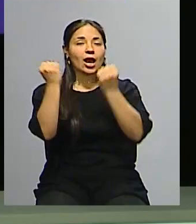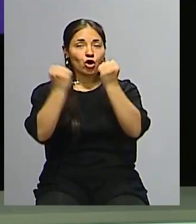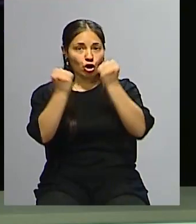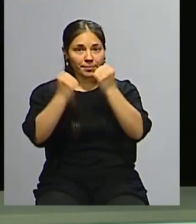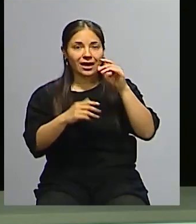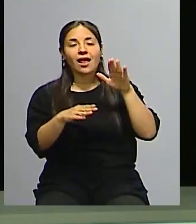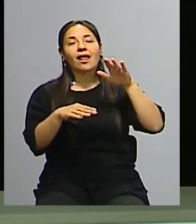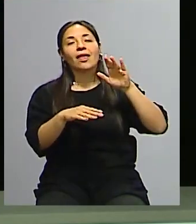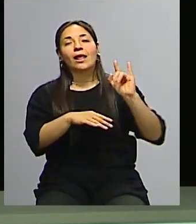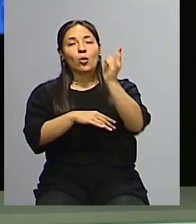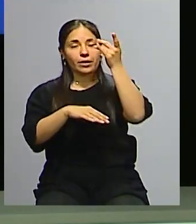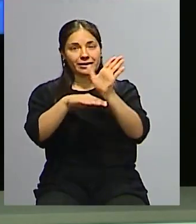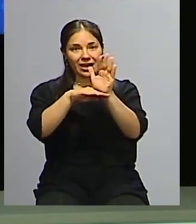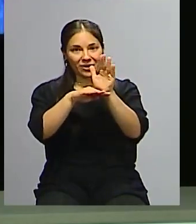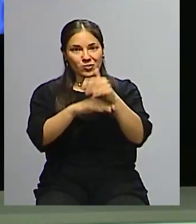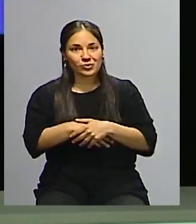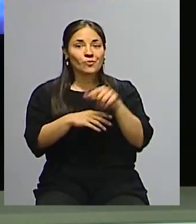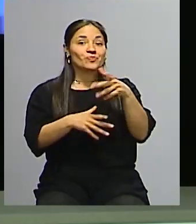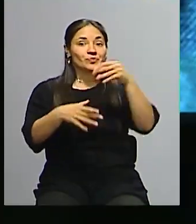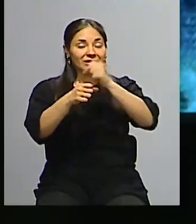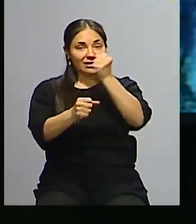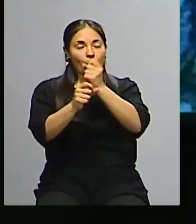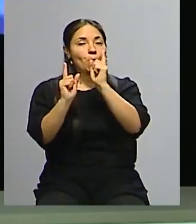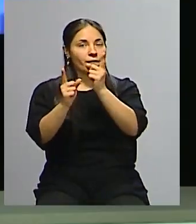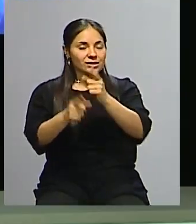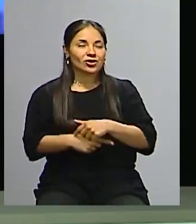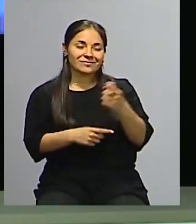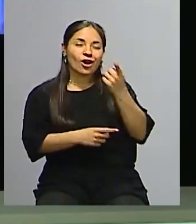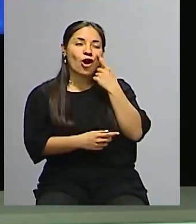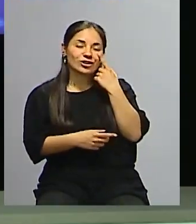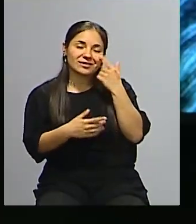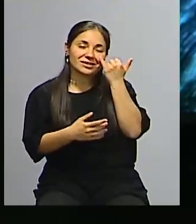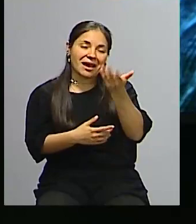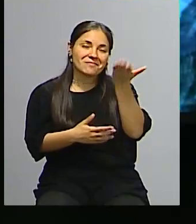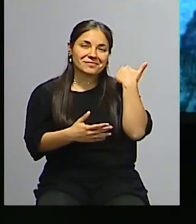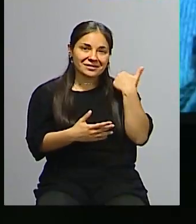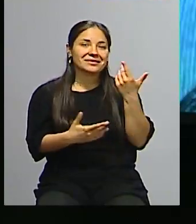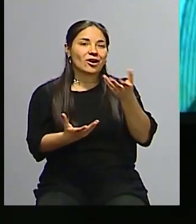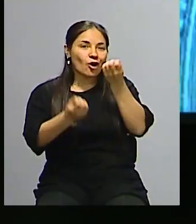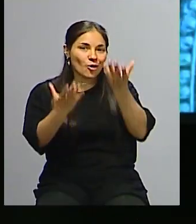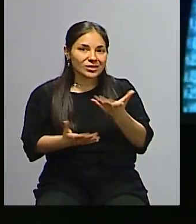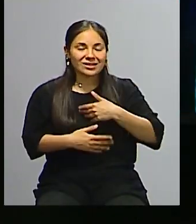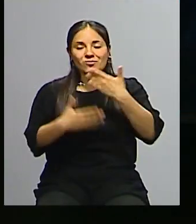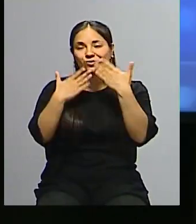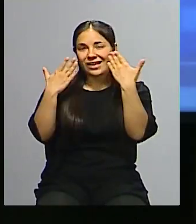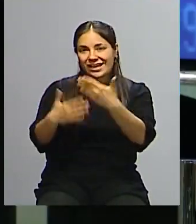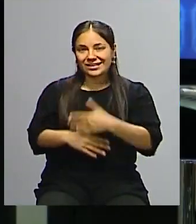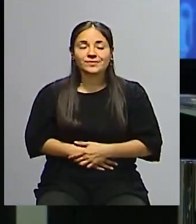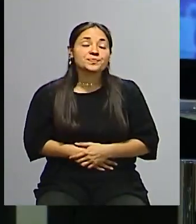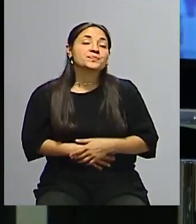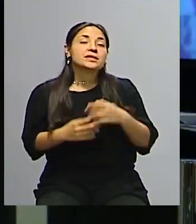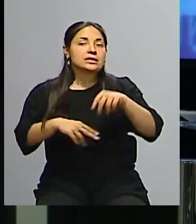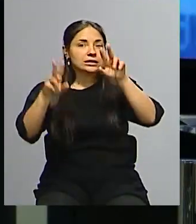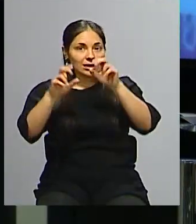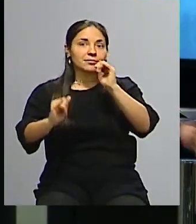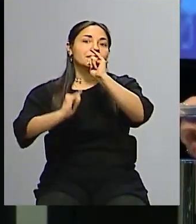La conocemos, es amiga de la casa, así que bienvenida, Mónica. Muchas gracias, Claudia. Bueno, tenemos que empezar a meternos en el tema, Víctor. Sí,